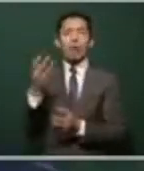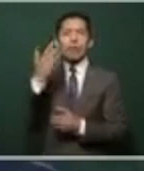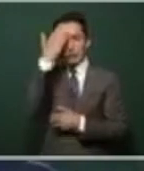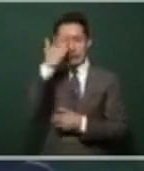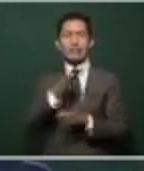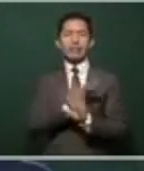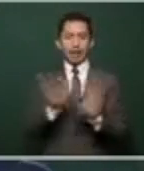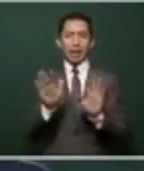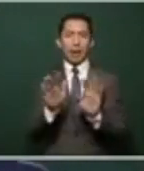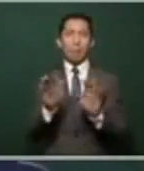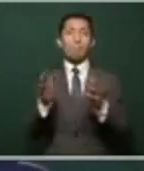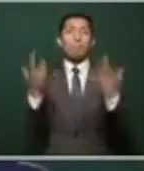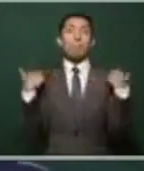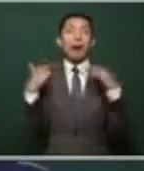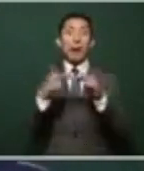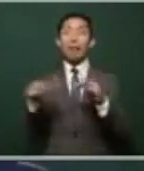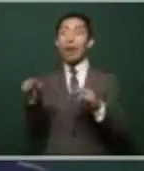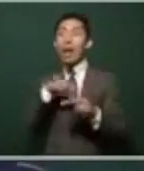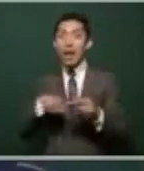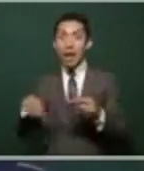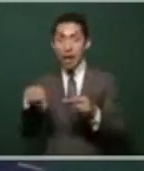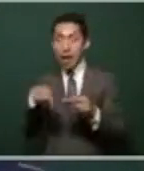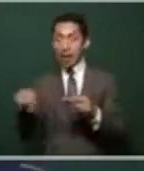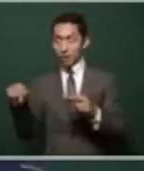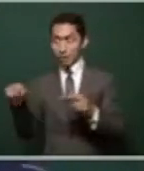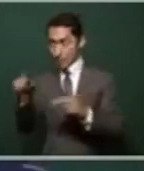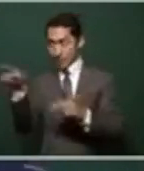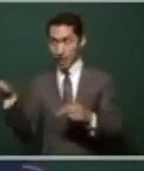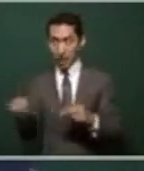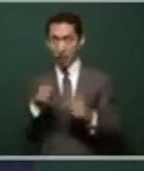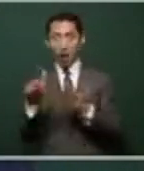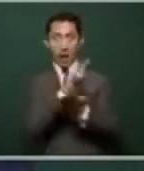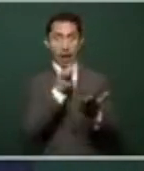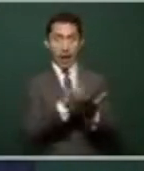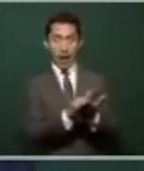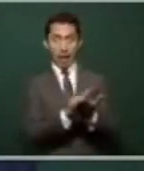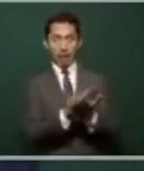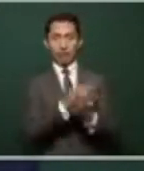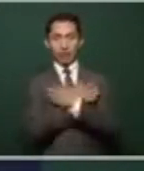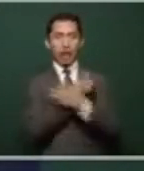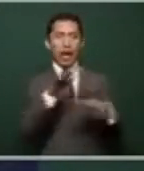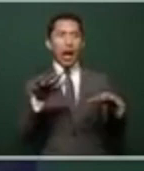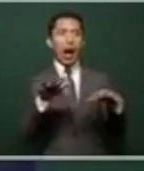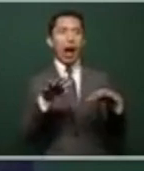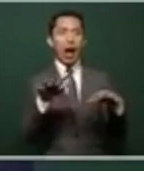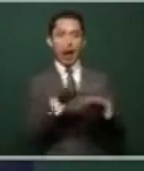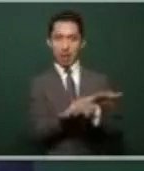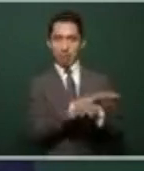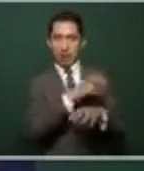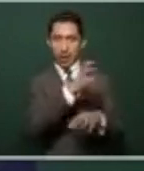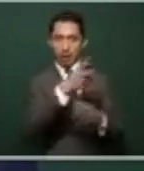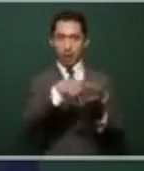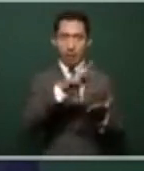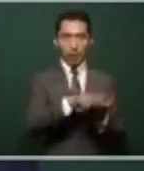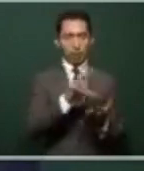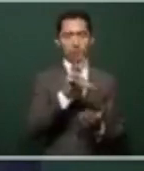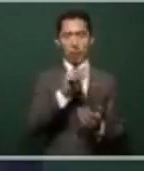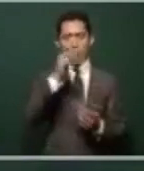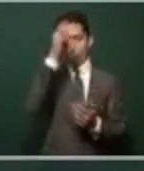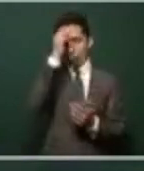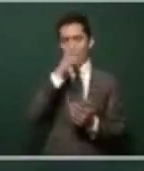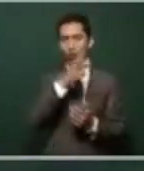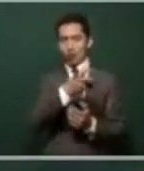pues no estaban en contra de la reforma educativa por querer manejar las plazas. Eso fue